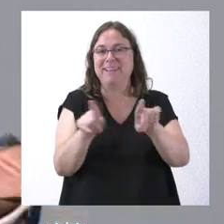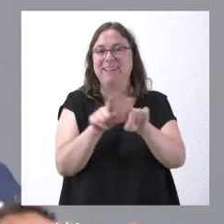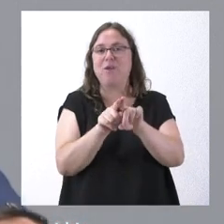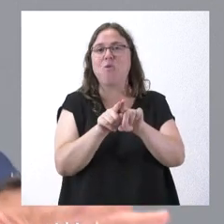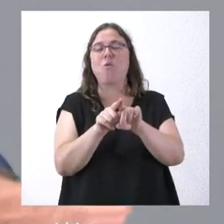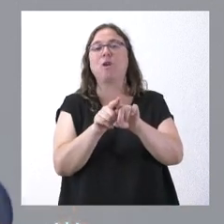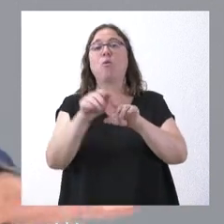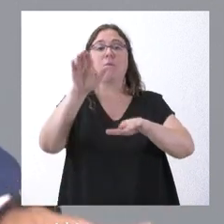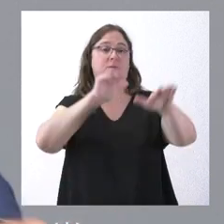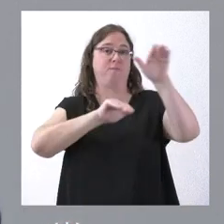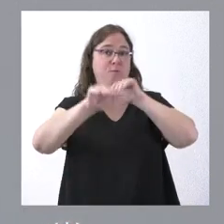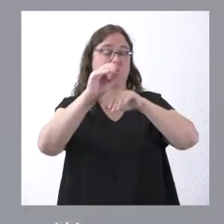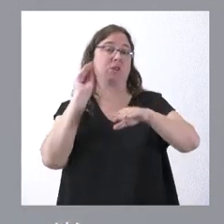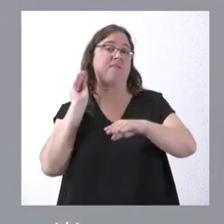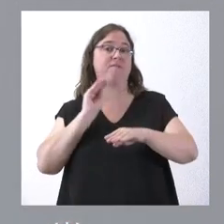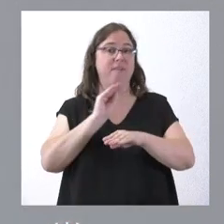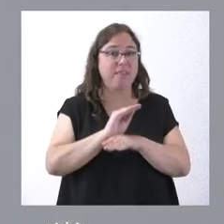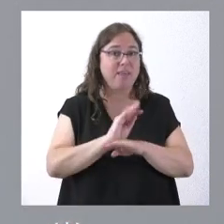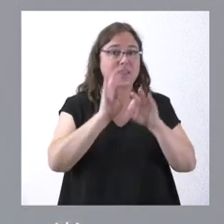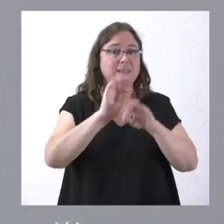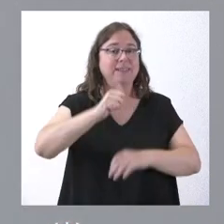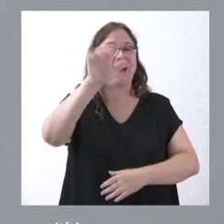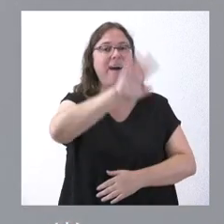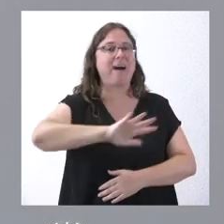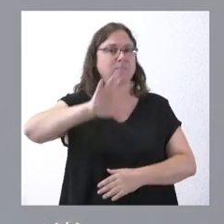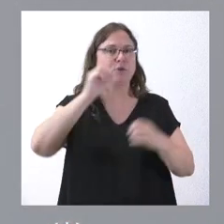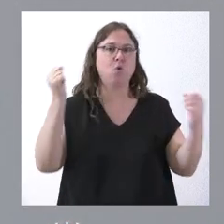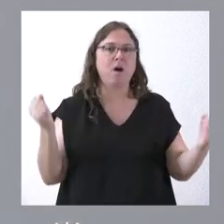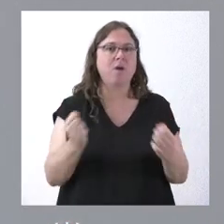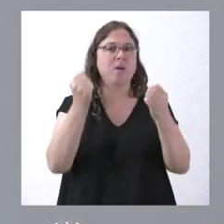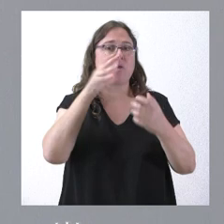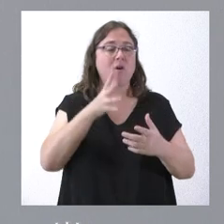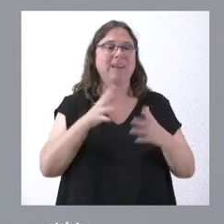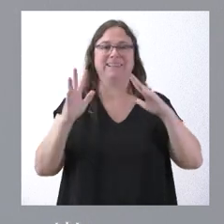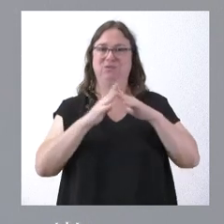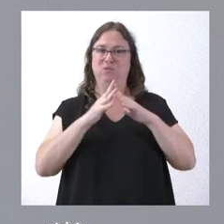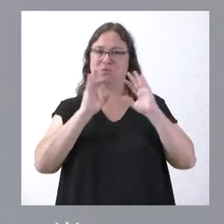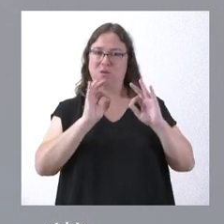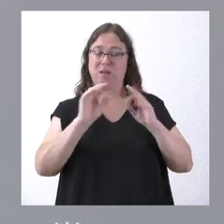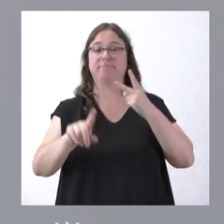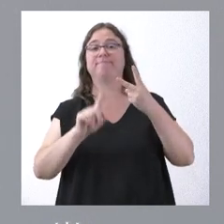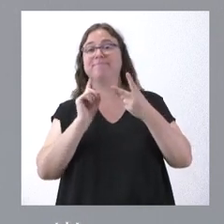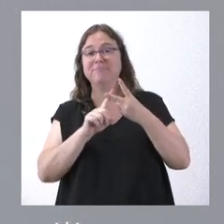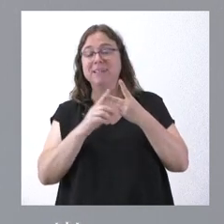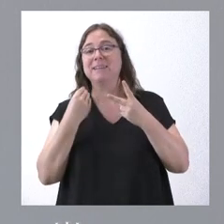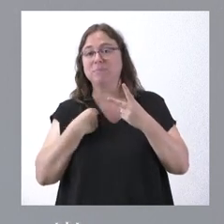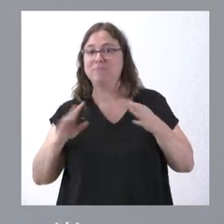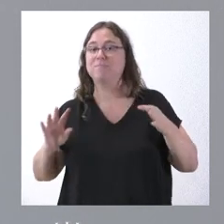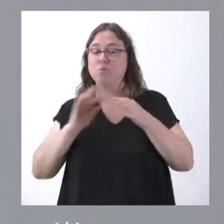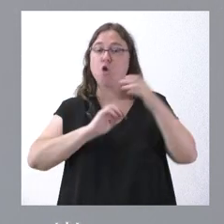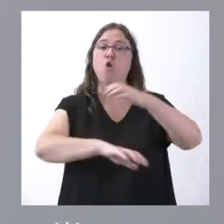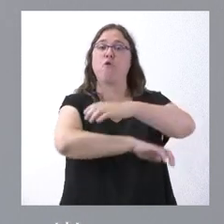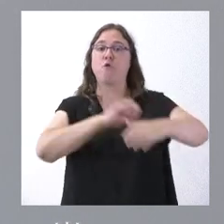una convocatoria en el ámbito de estas actuaciones de infraestructuras y otra es la que tiene que ver con fondos